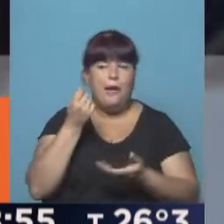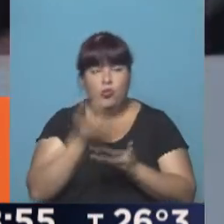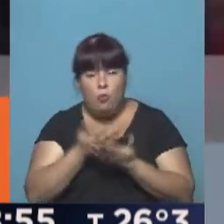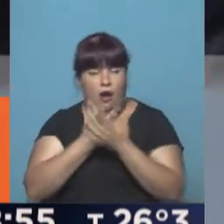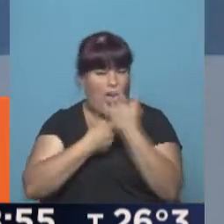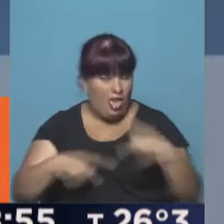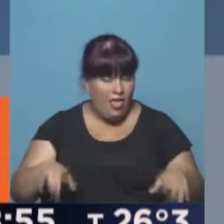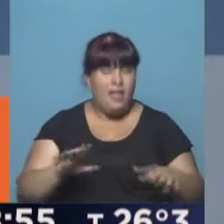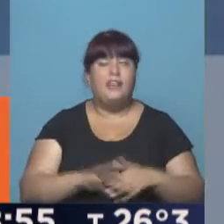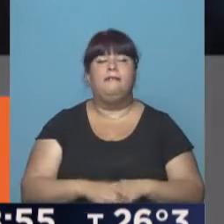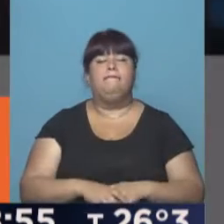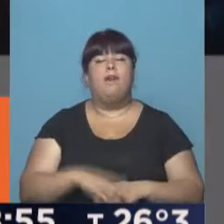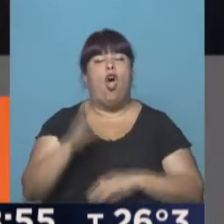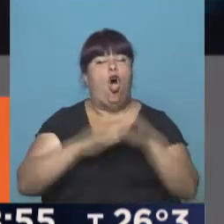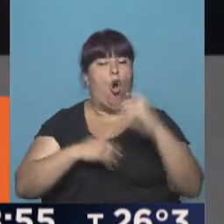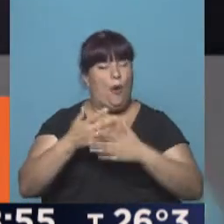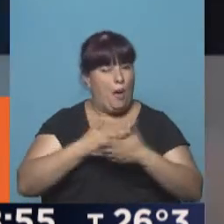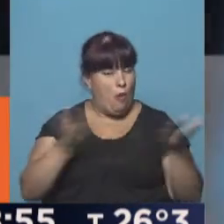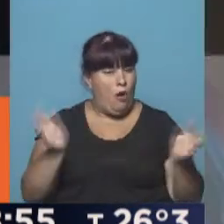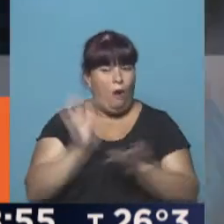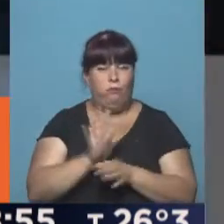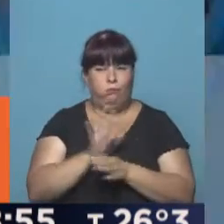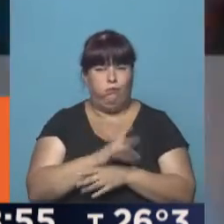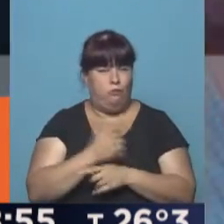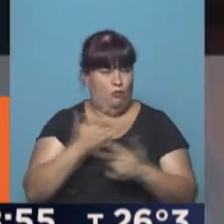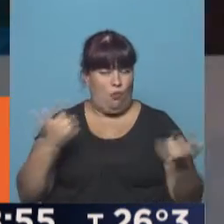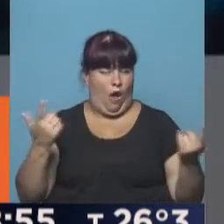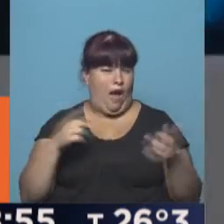y discrecionales, en la obra pública prácticamente no van a tener